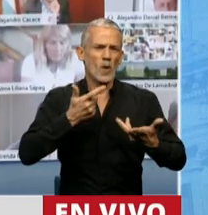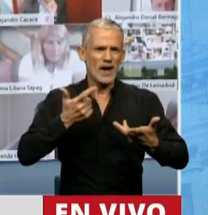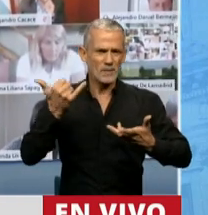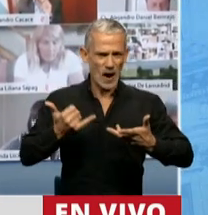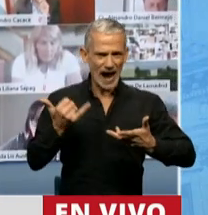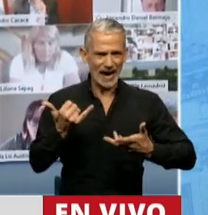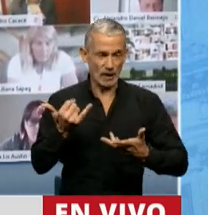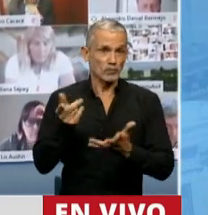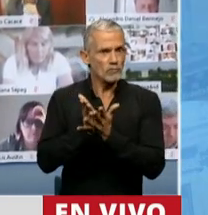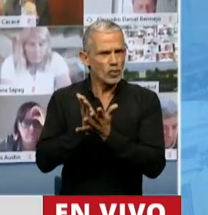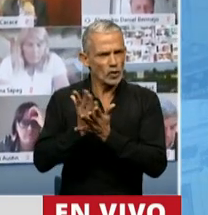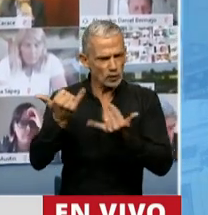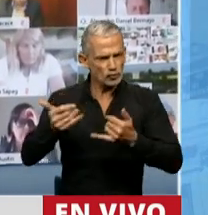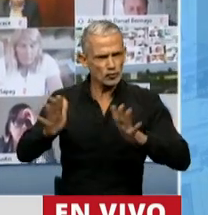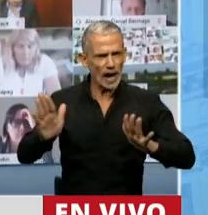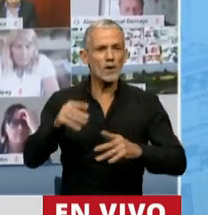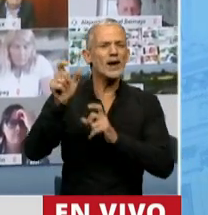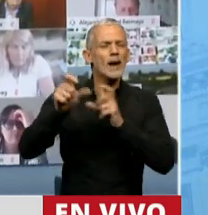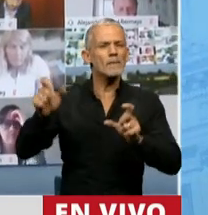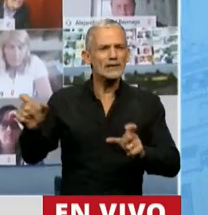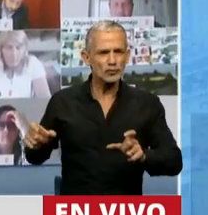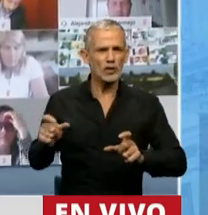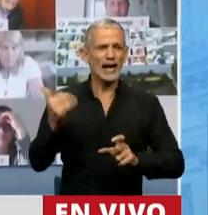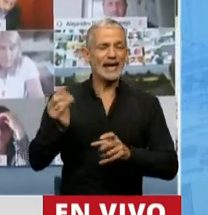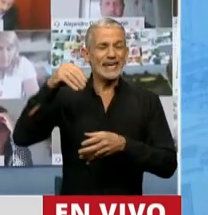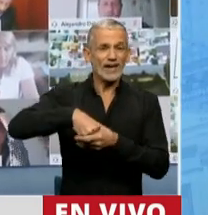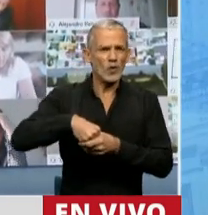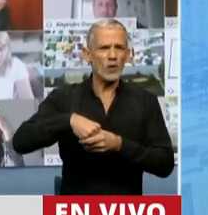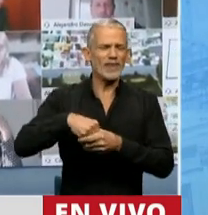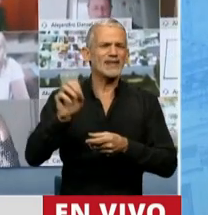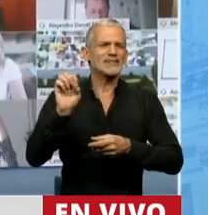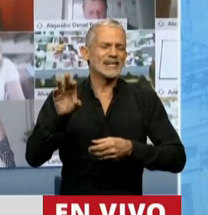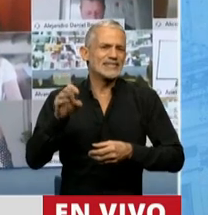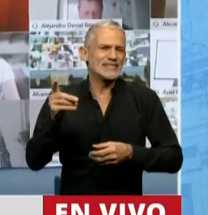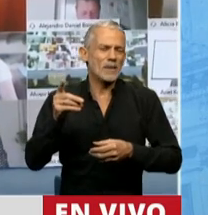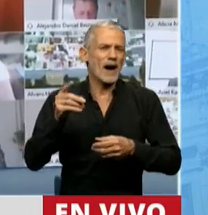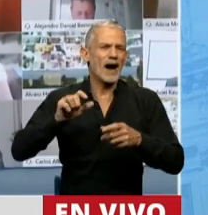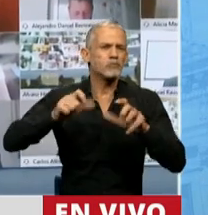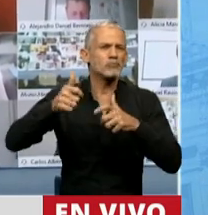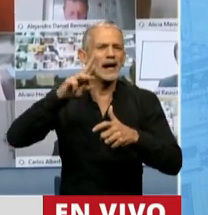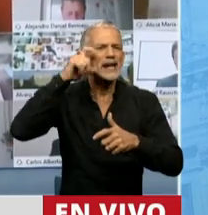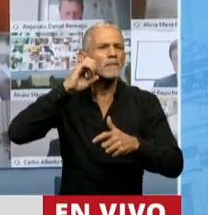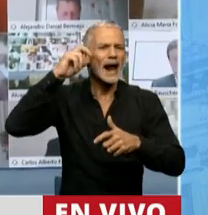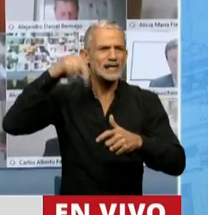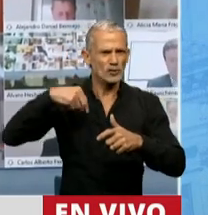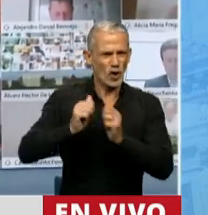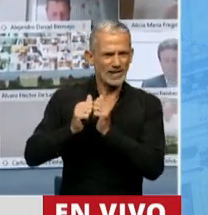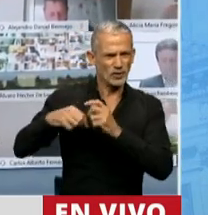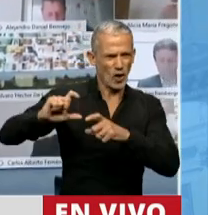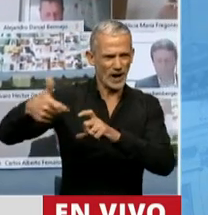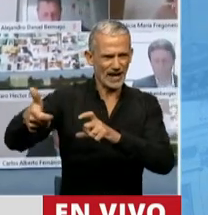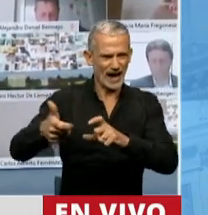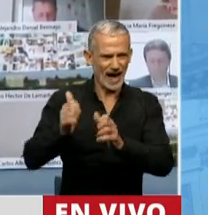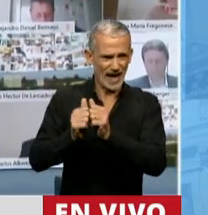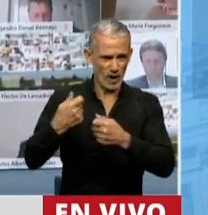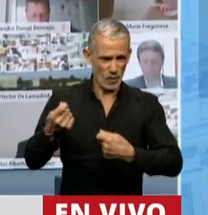con todos sus derechos, aquellas personas que están incluidas en la llamada reparación histórica. Por consiguiente,